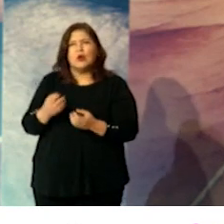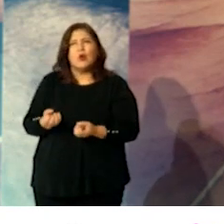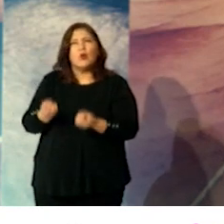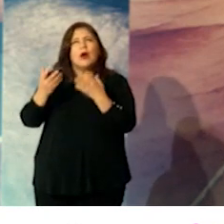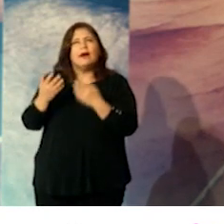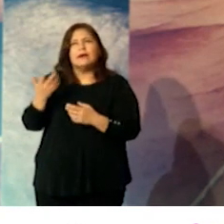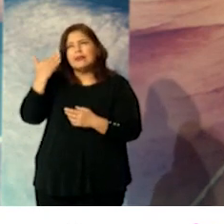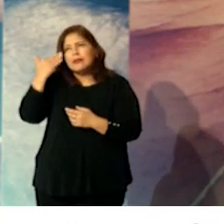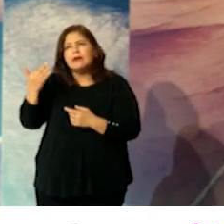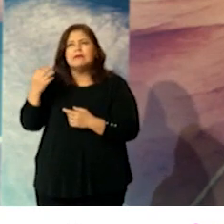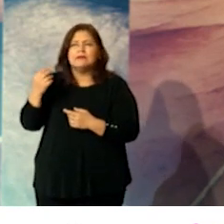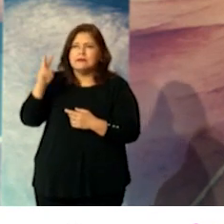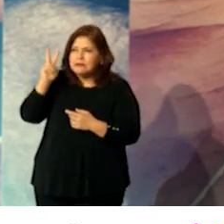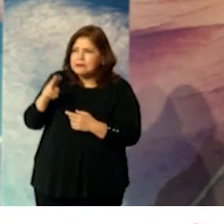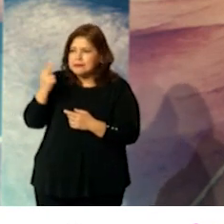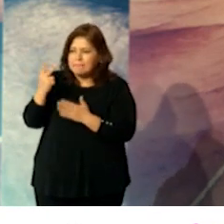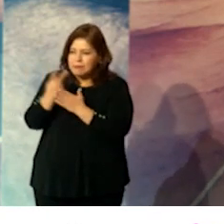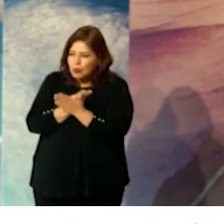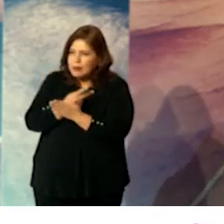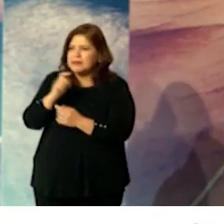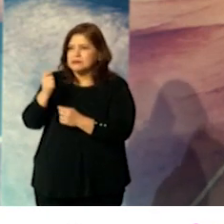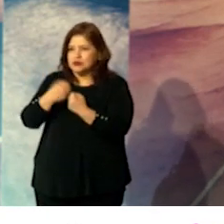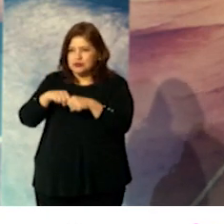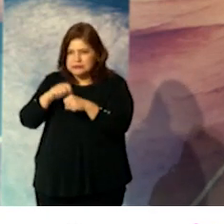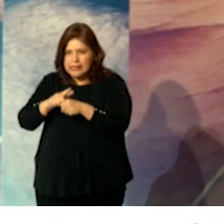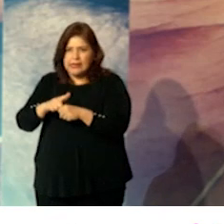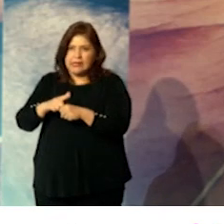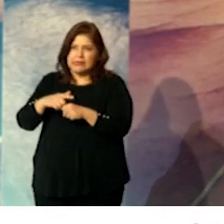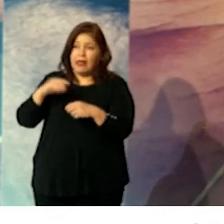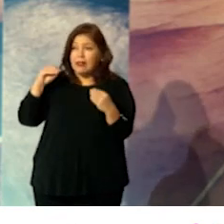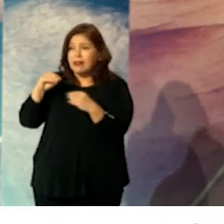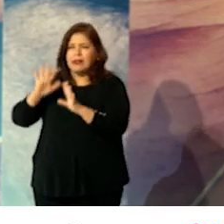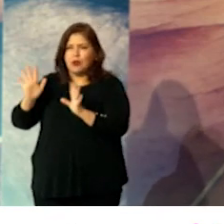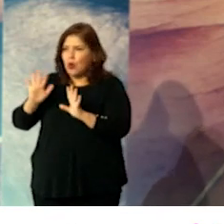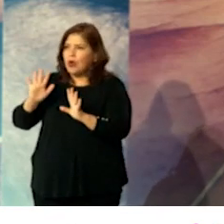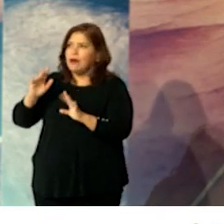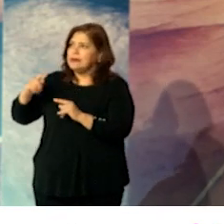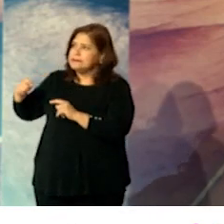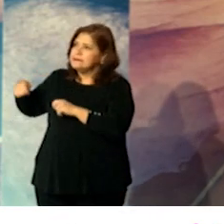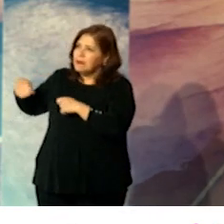costó entender que sí se necesitan programas sociales y que eso ya no se puede debatir? Generaciones.